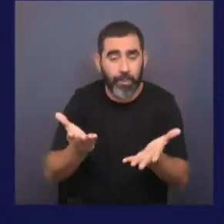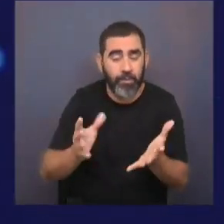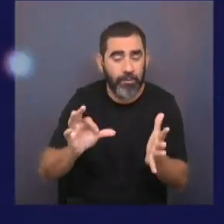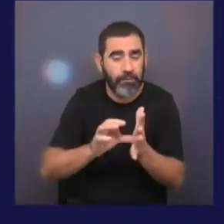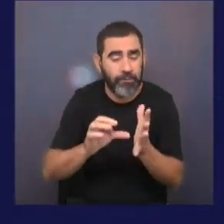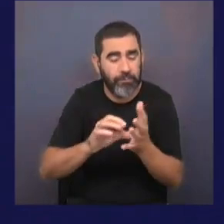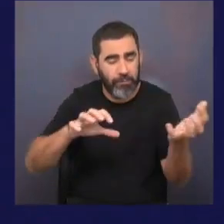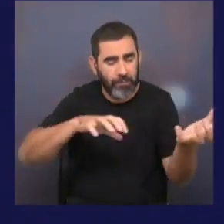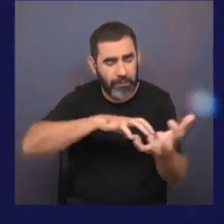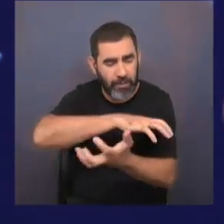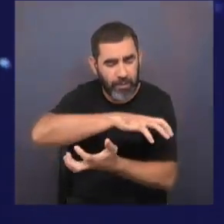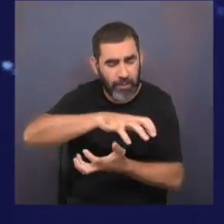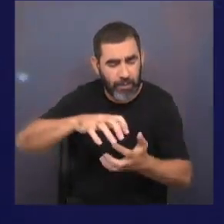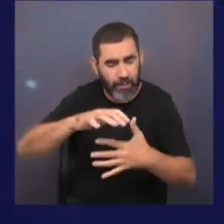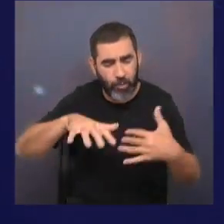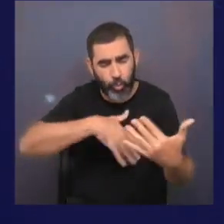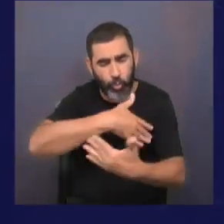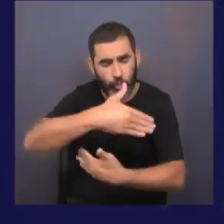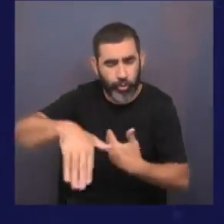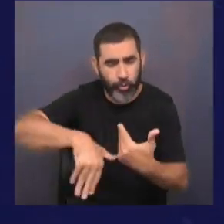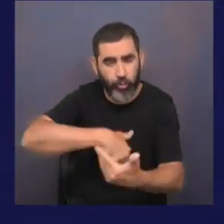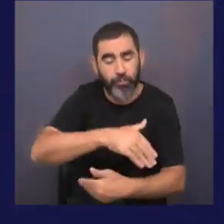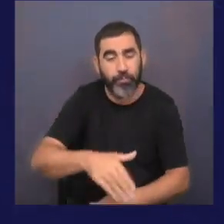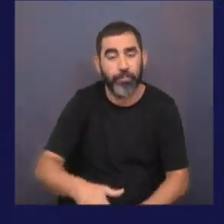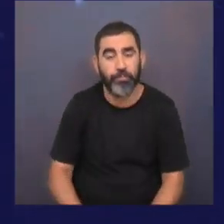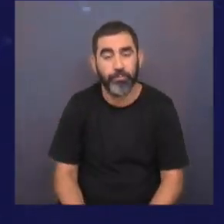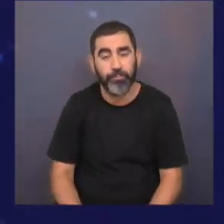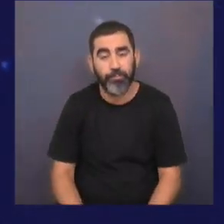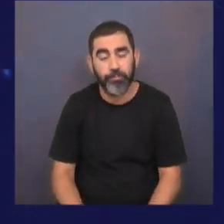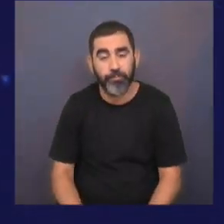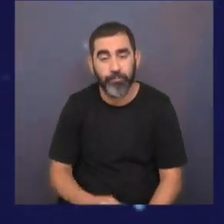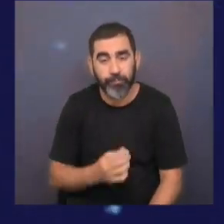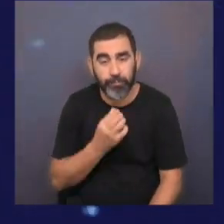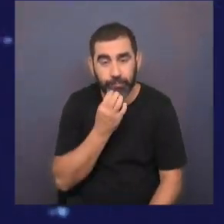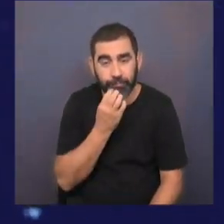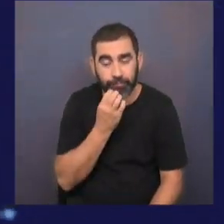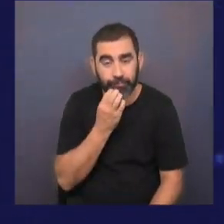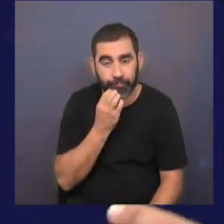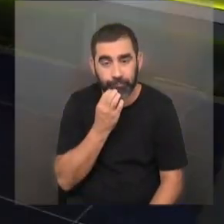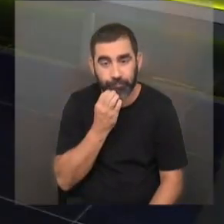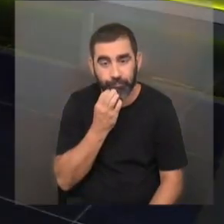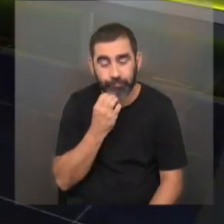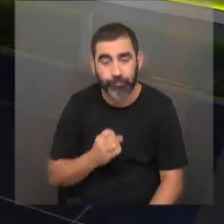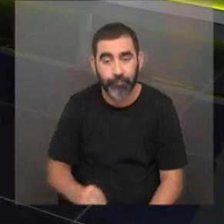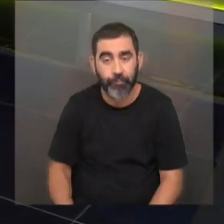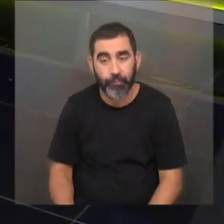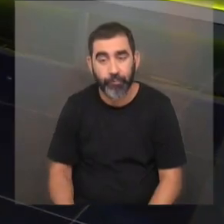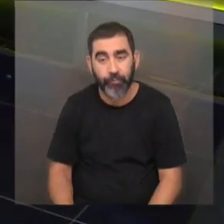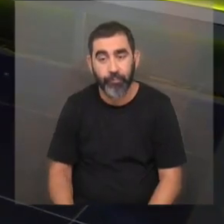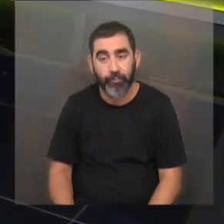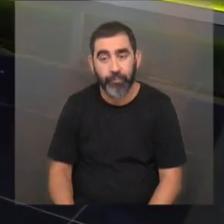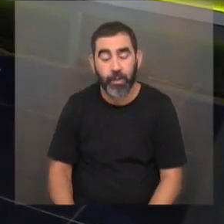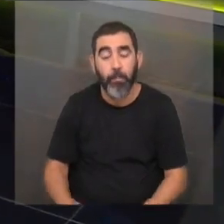caóticos, desordenados, para definirlo humanamente. Sí. Bueno, para el matemático